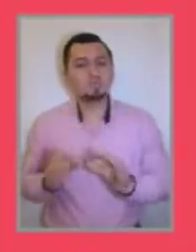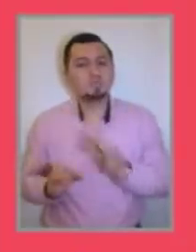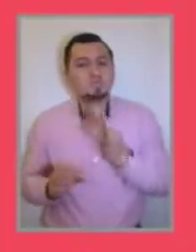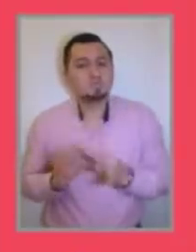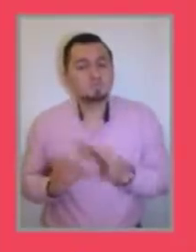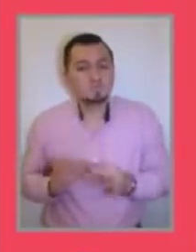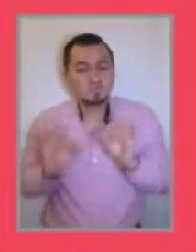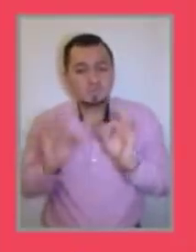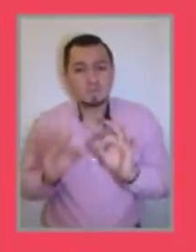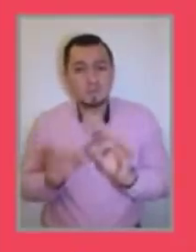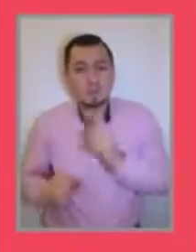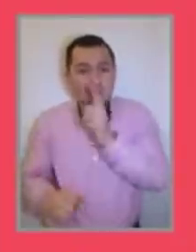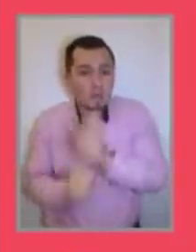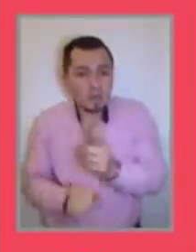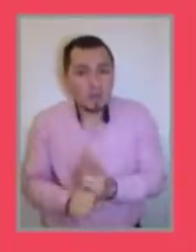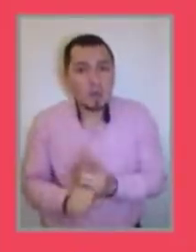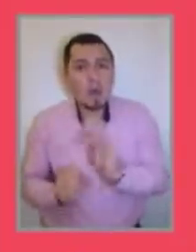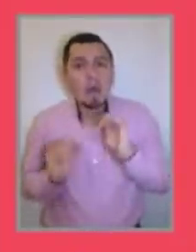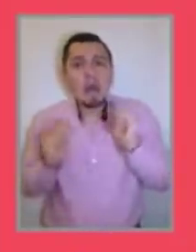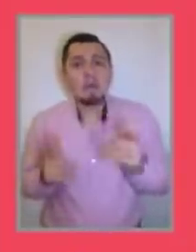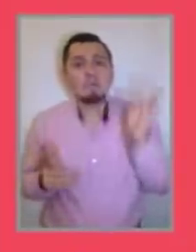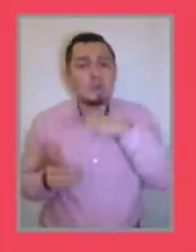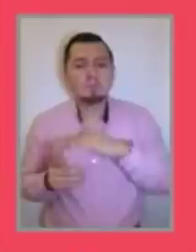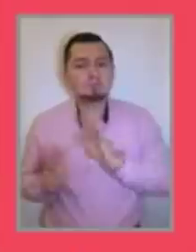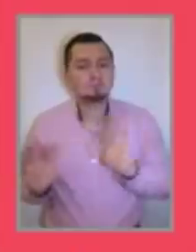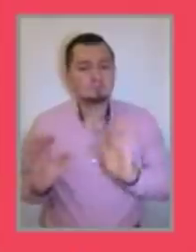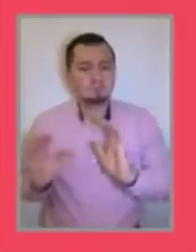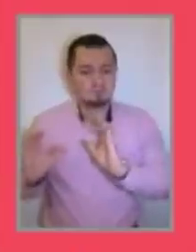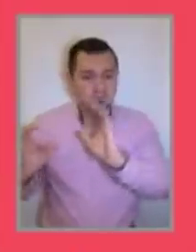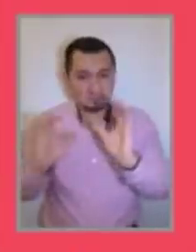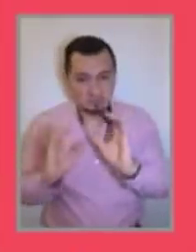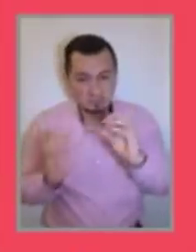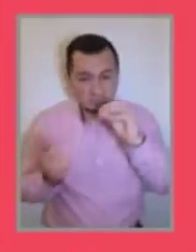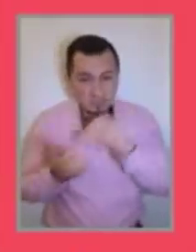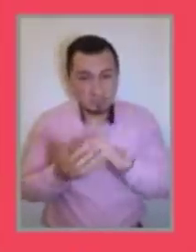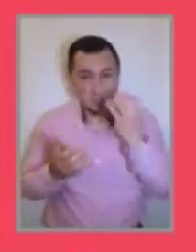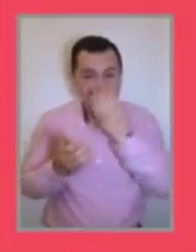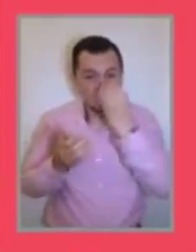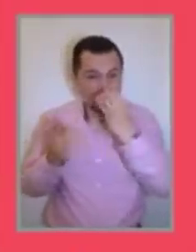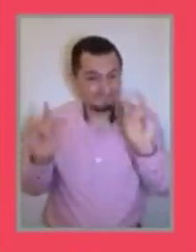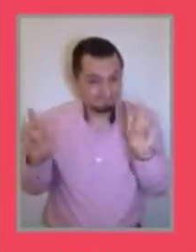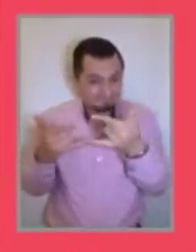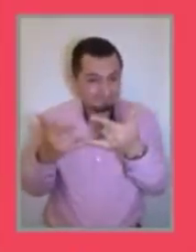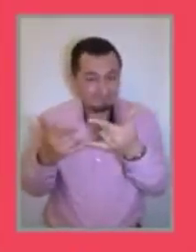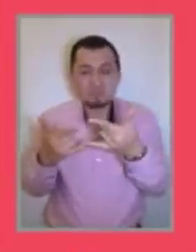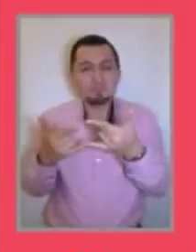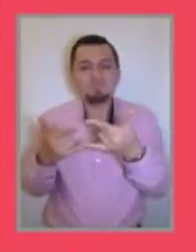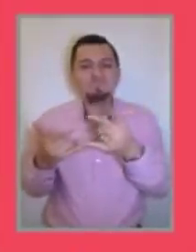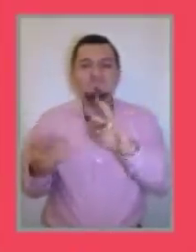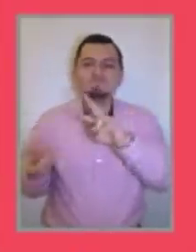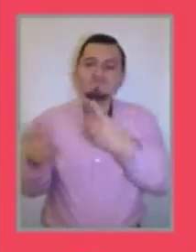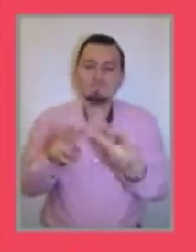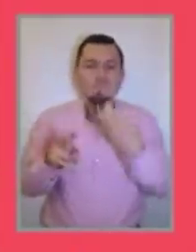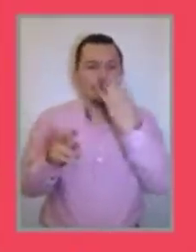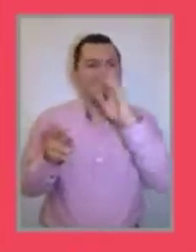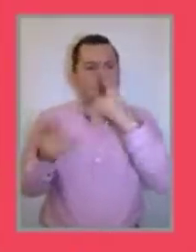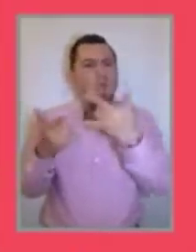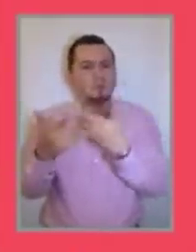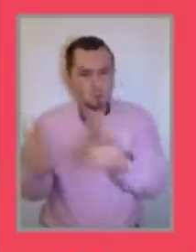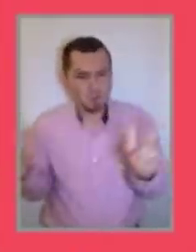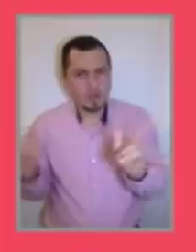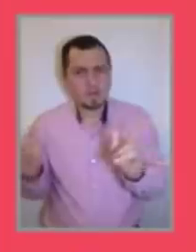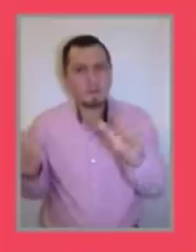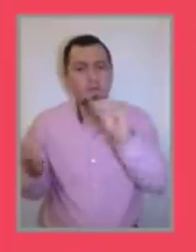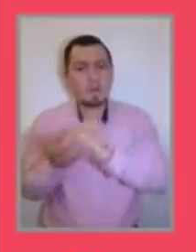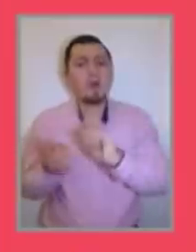problema detectado en ese sentido. Cambiamos la lógica de tener las escuelas cerradas a piedra y lodo, como dicen, por un esquema que fuera poco